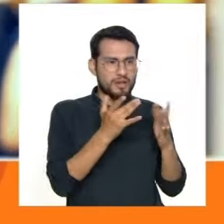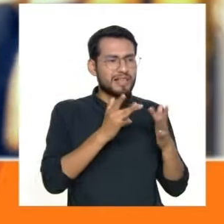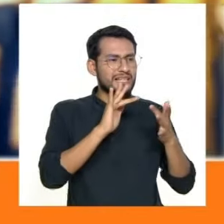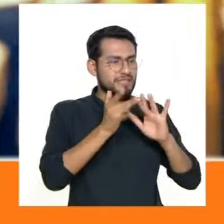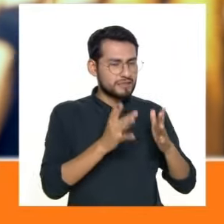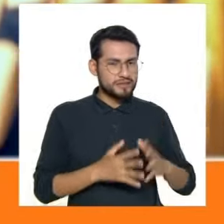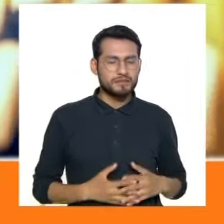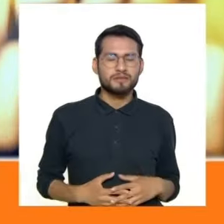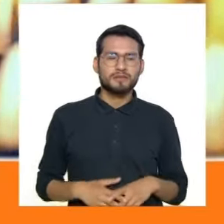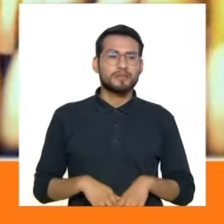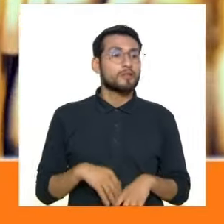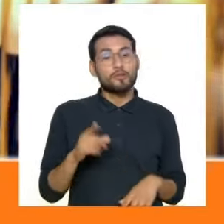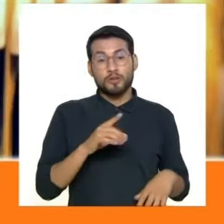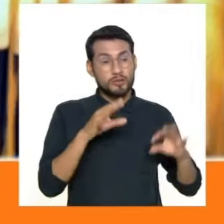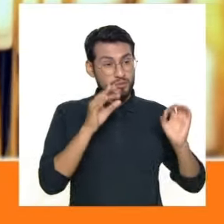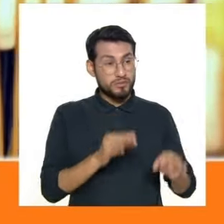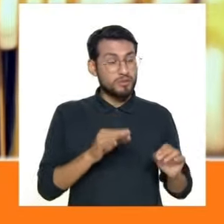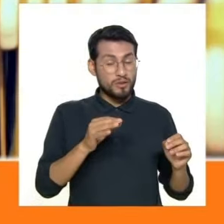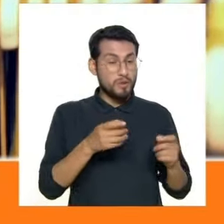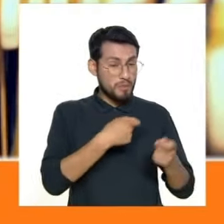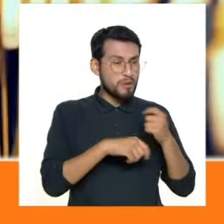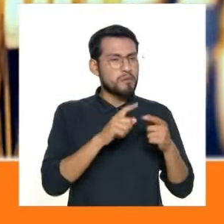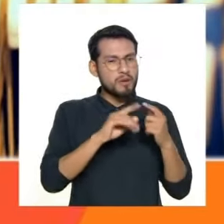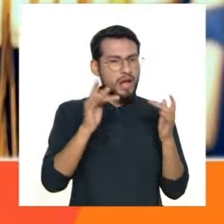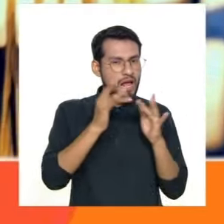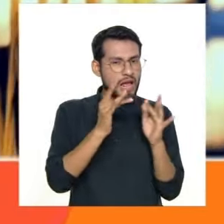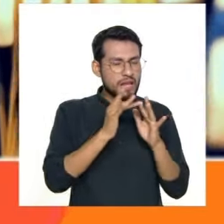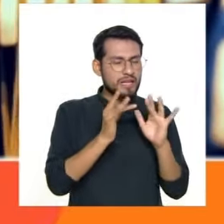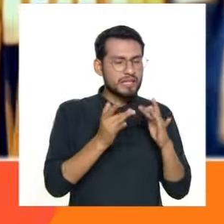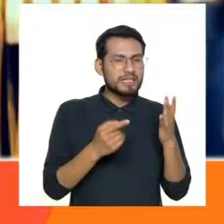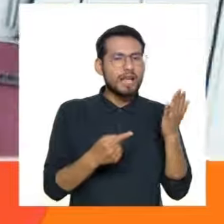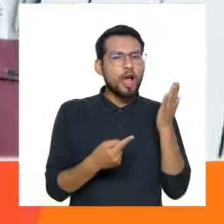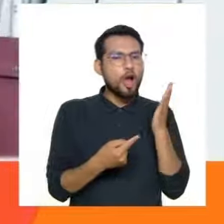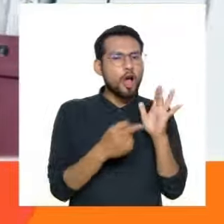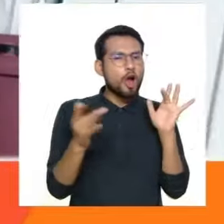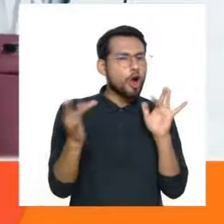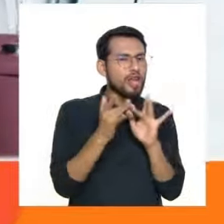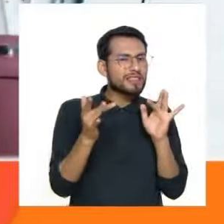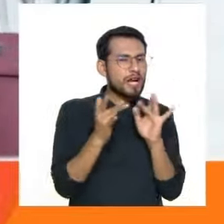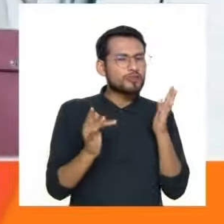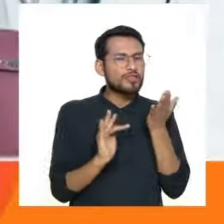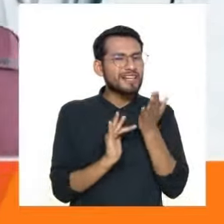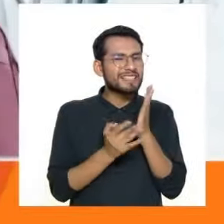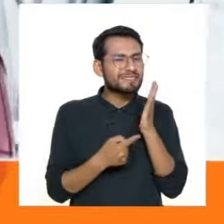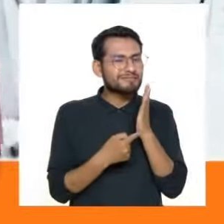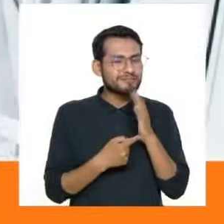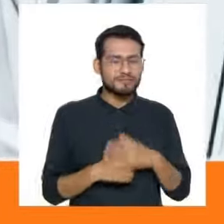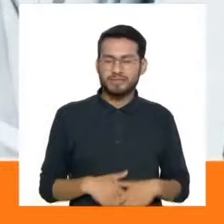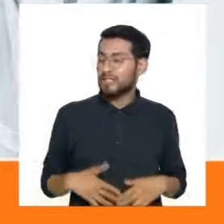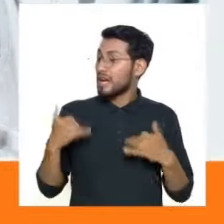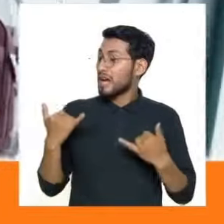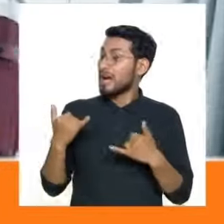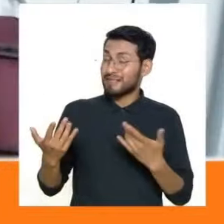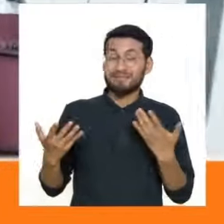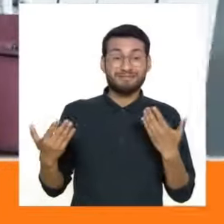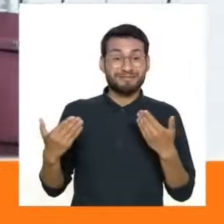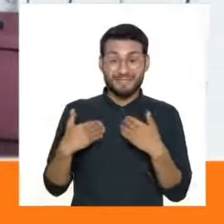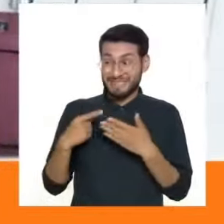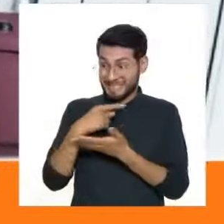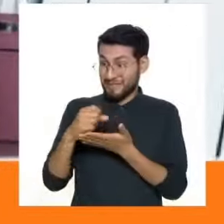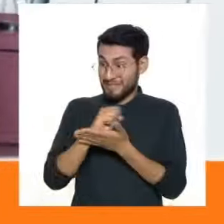digital no el no el cierre de la venta pero sí el contacto digital ahora en estos días en estos días de de semana santa donde mucha